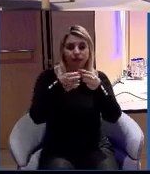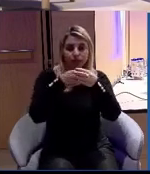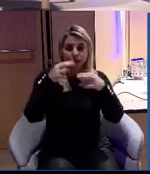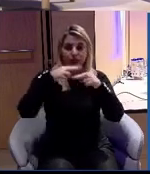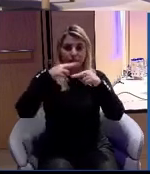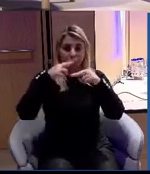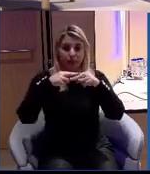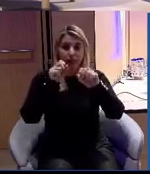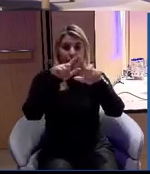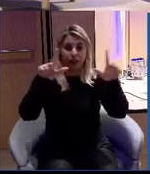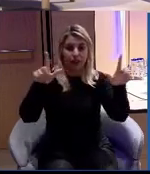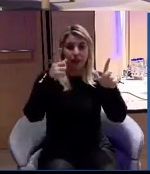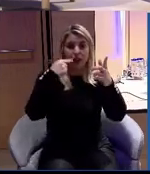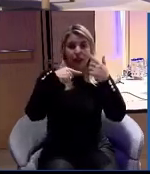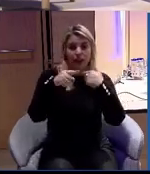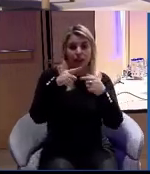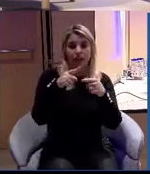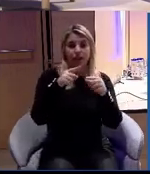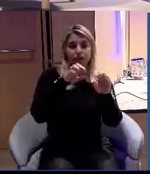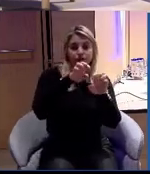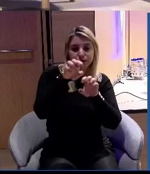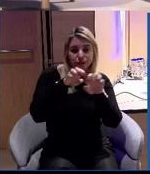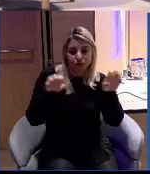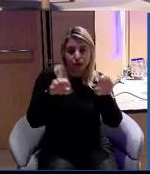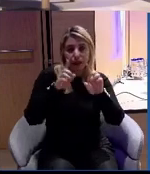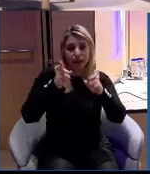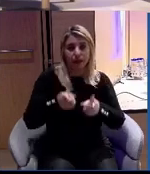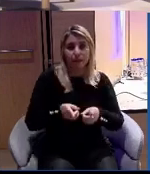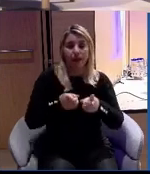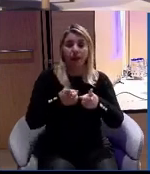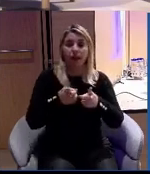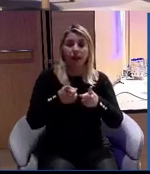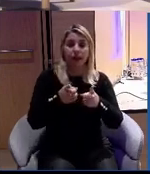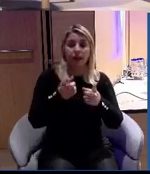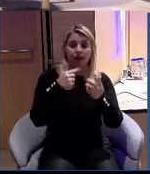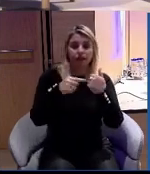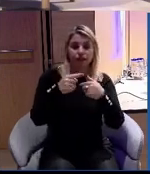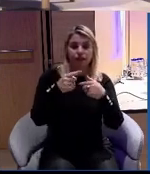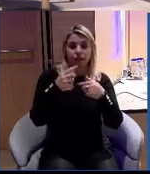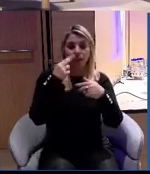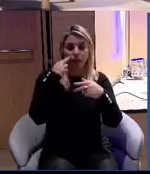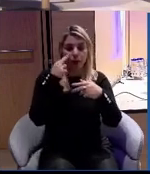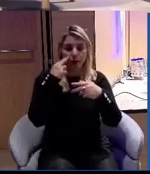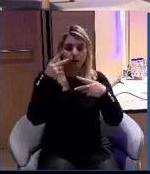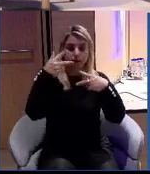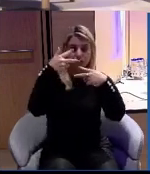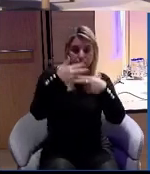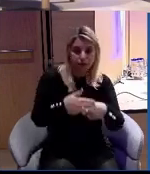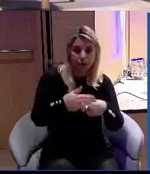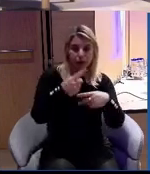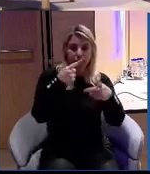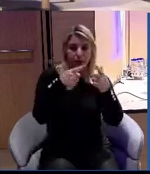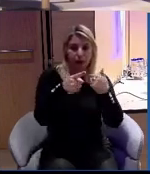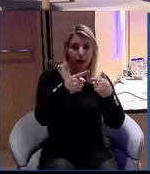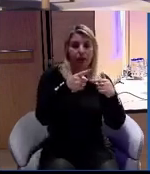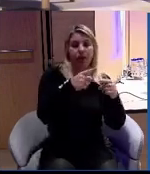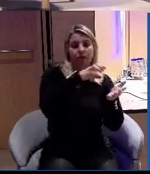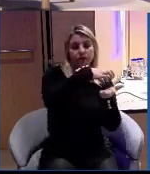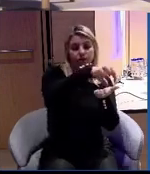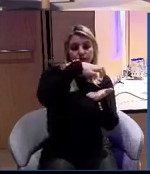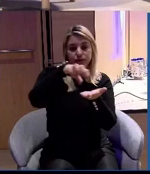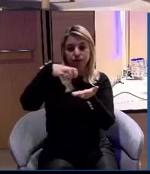aparecía la microsegmentación aparecían las brechas que existen entre las candidaturas en las